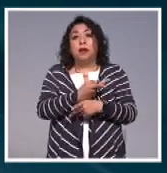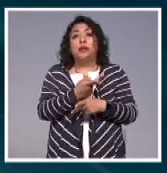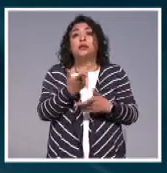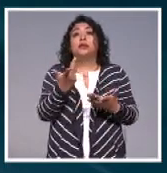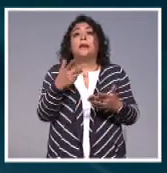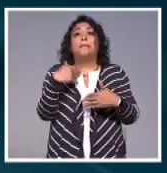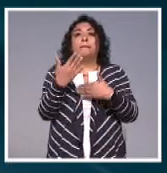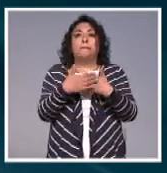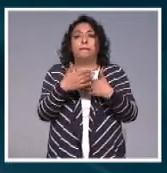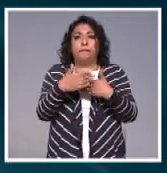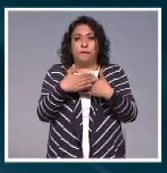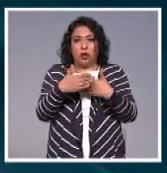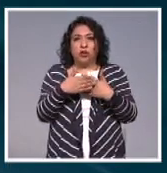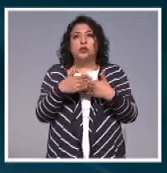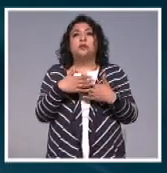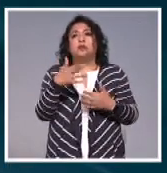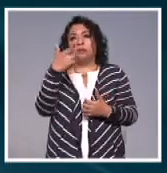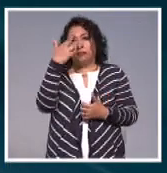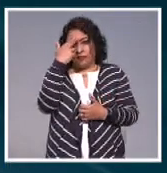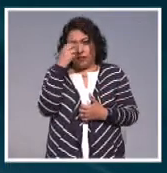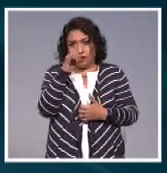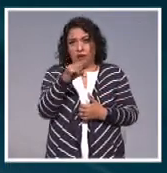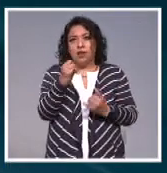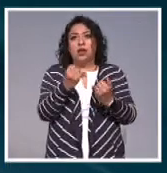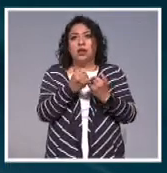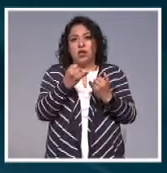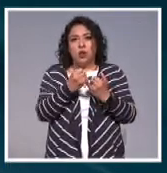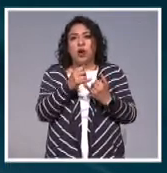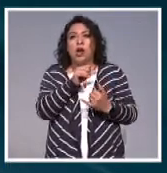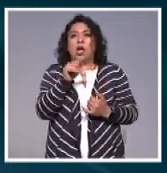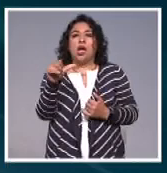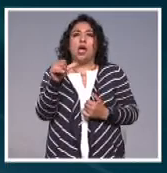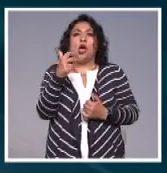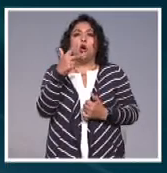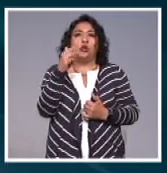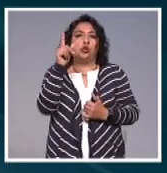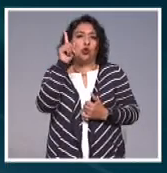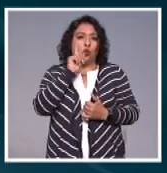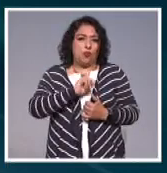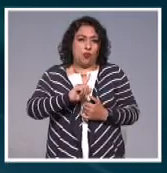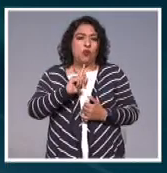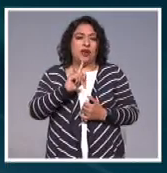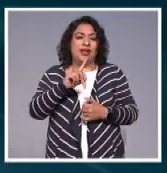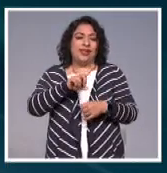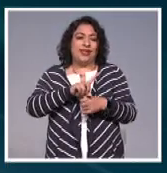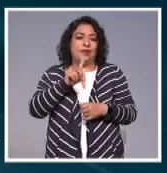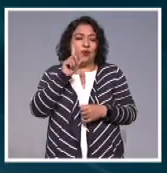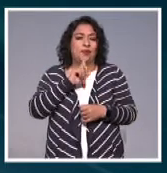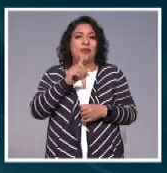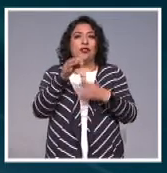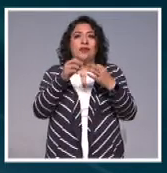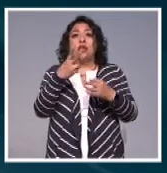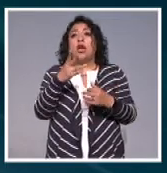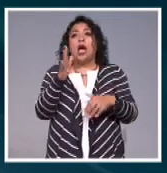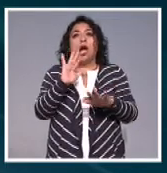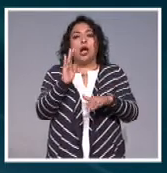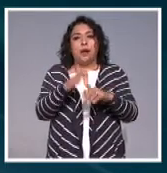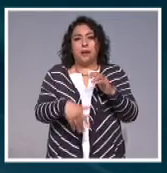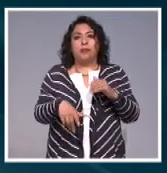de las próximas entregas, como bien refieres, también consagradas al 8M en Noticias 22. Y nos vamos, ya lo